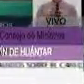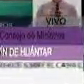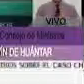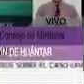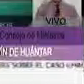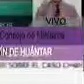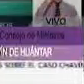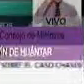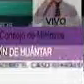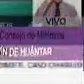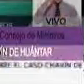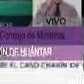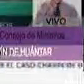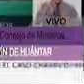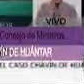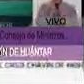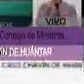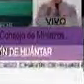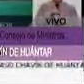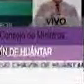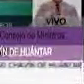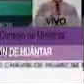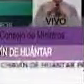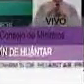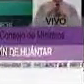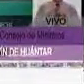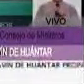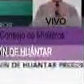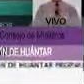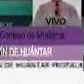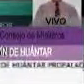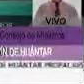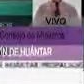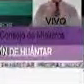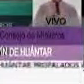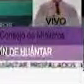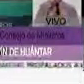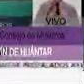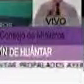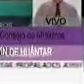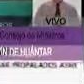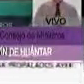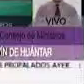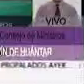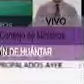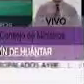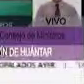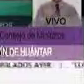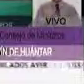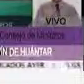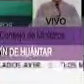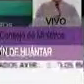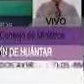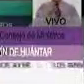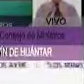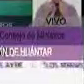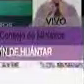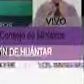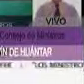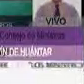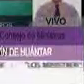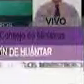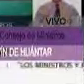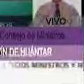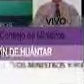se reflexione seriamente sobre el daño que se está haciendo al país con este penoso asunto.